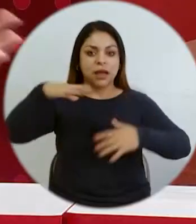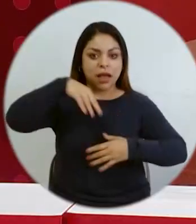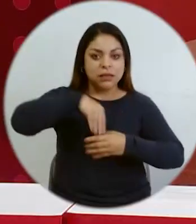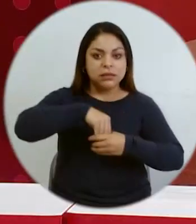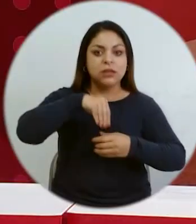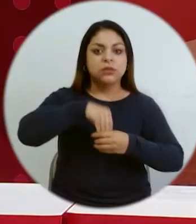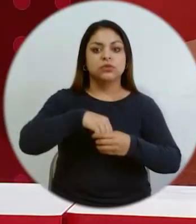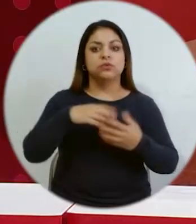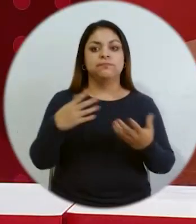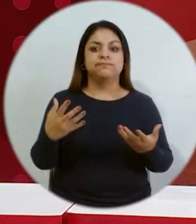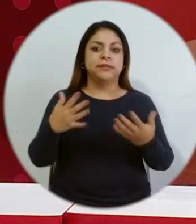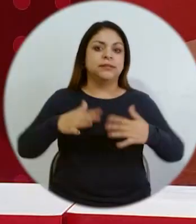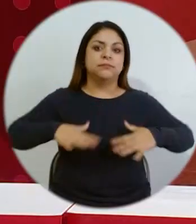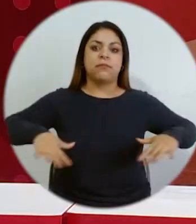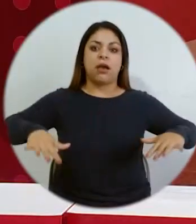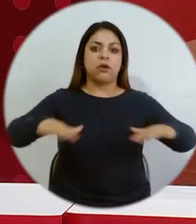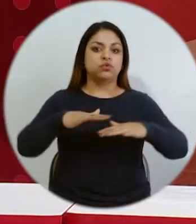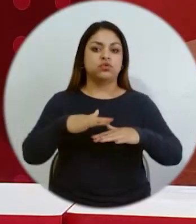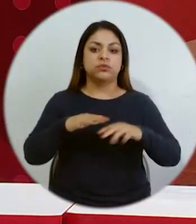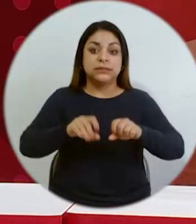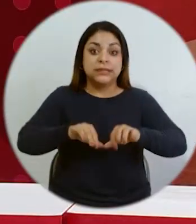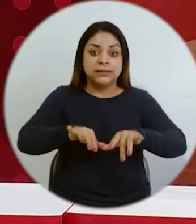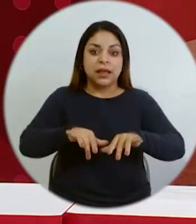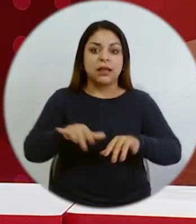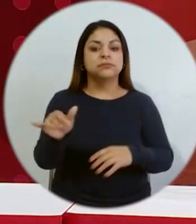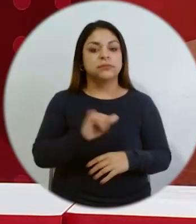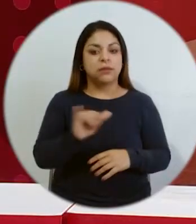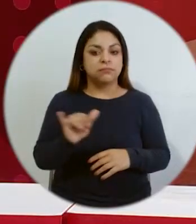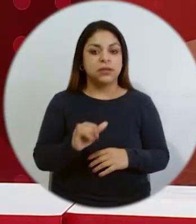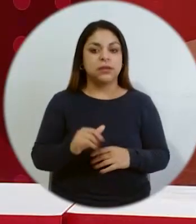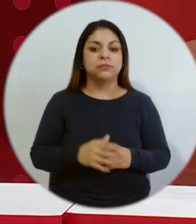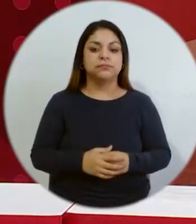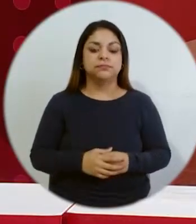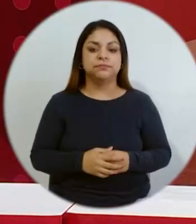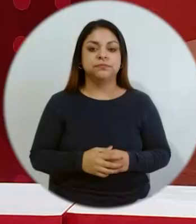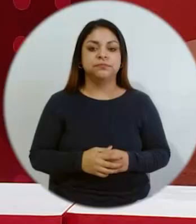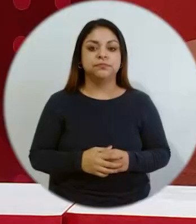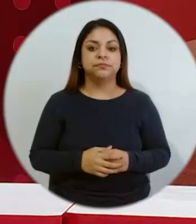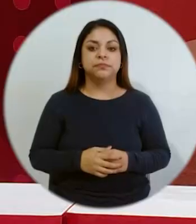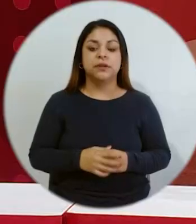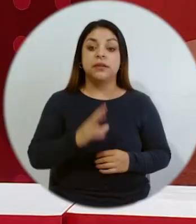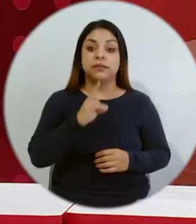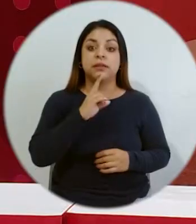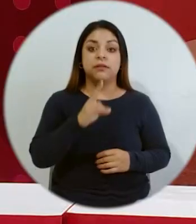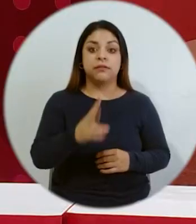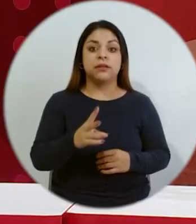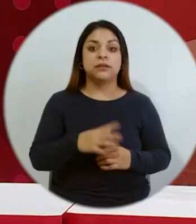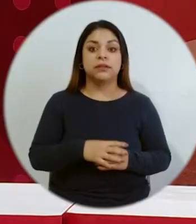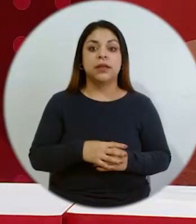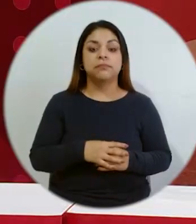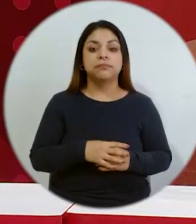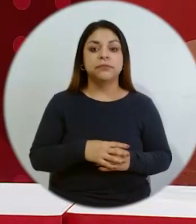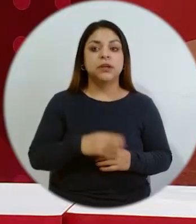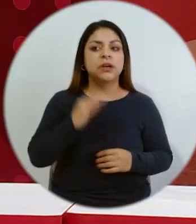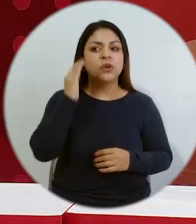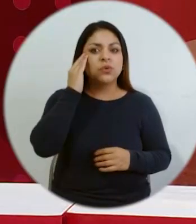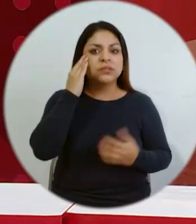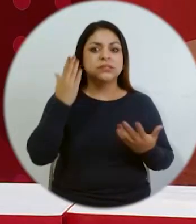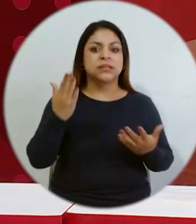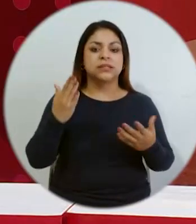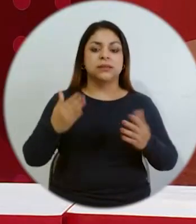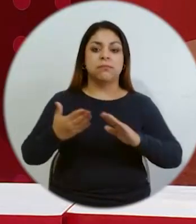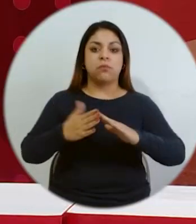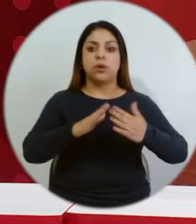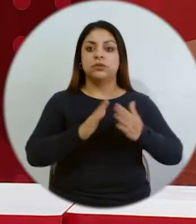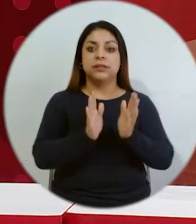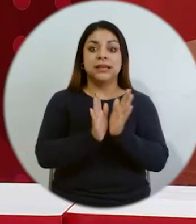hasta, ¿verdad?, en los espacios digitales. Y en definitiva, la toma de conciencia de